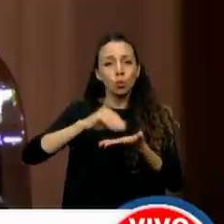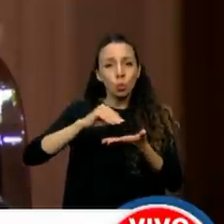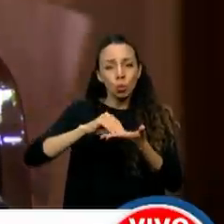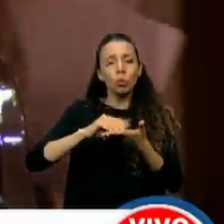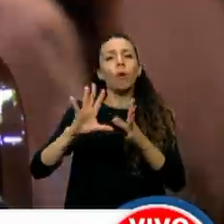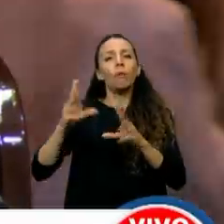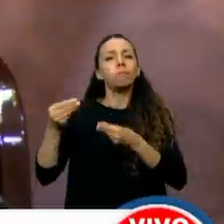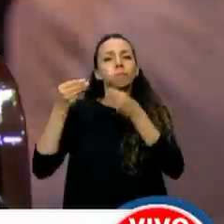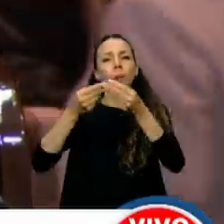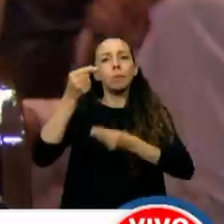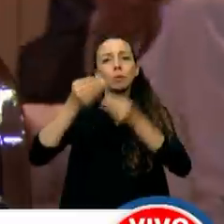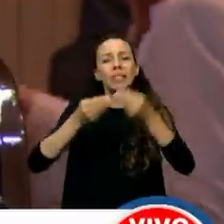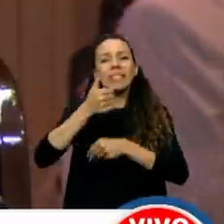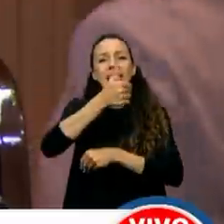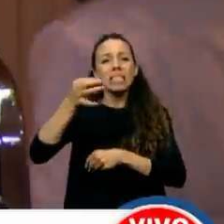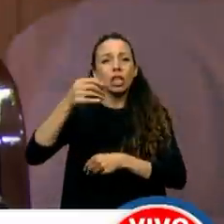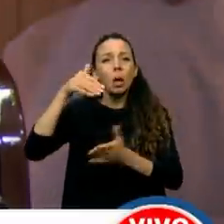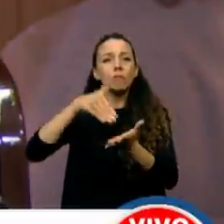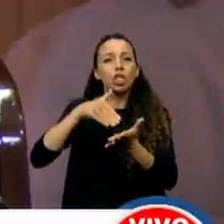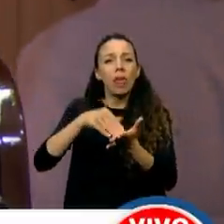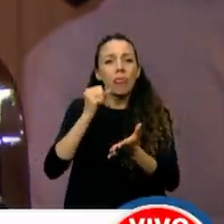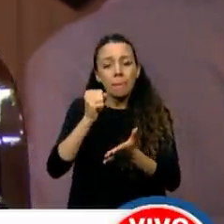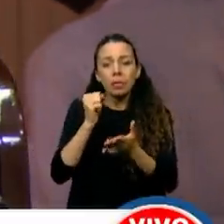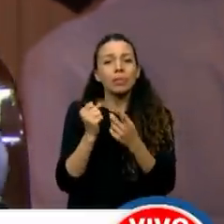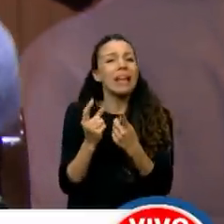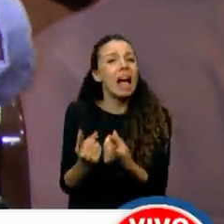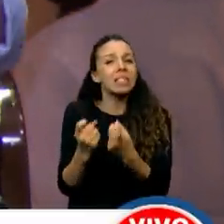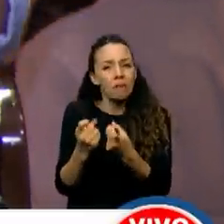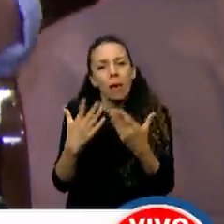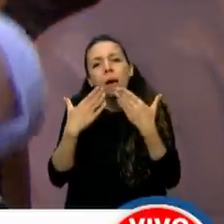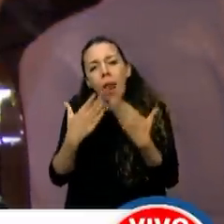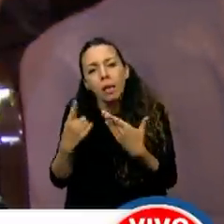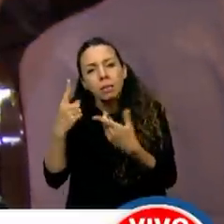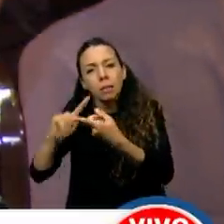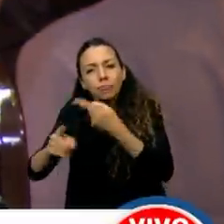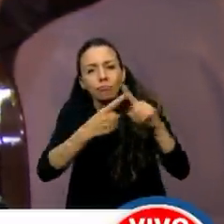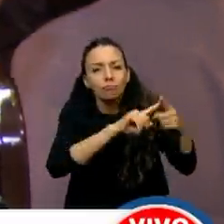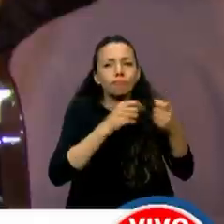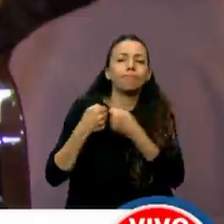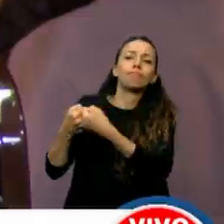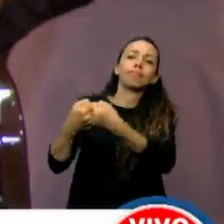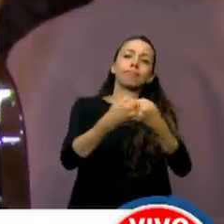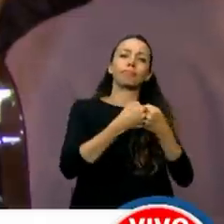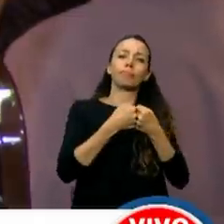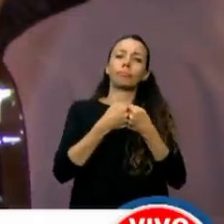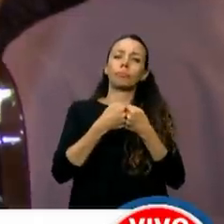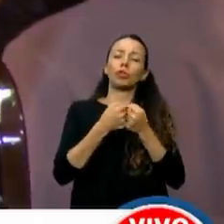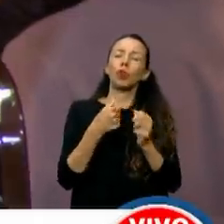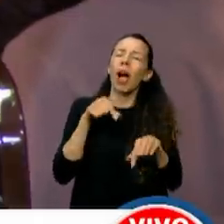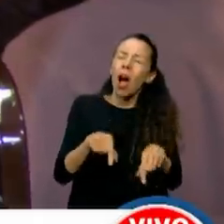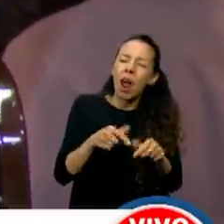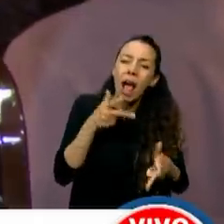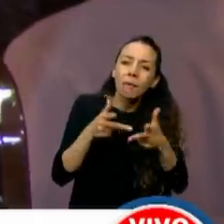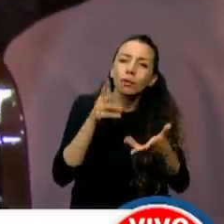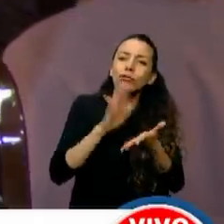600 millones de pesos que era absolutamente necesario y porque hago hincapié en la en la energía es